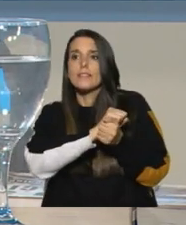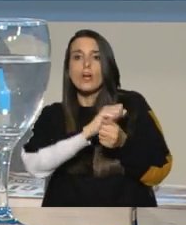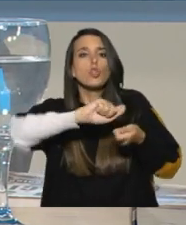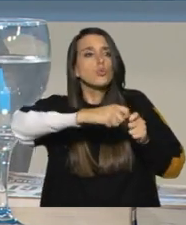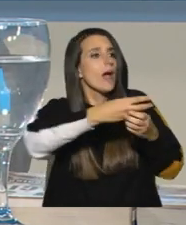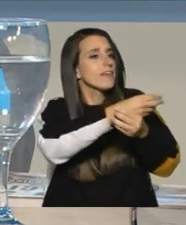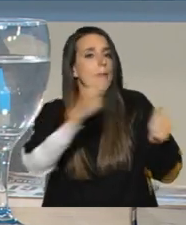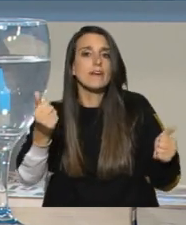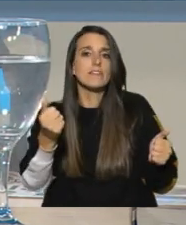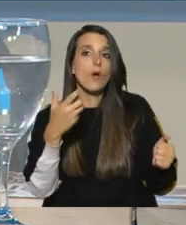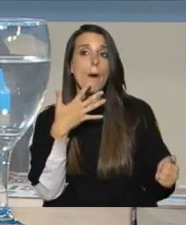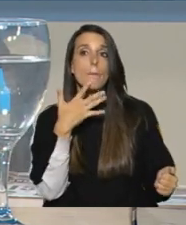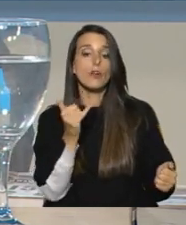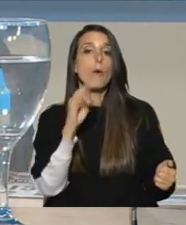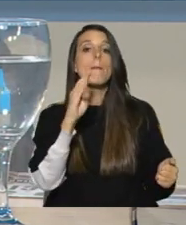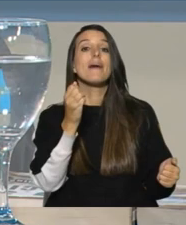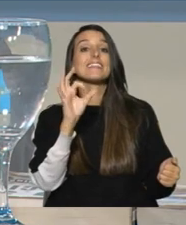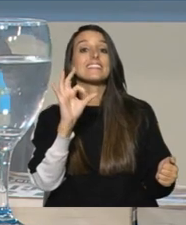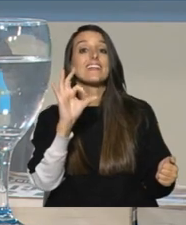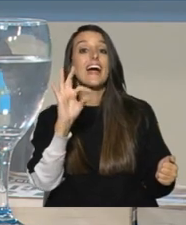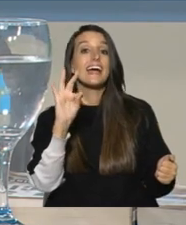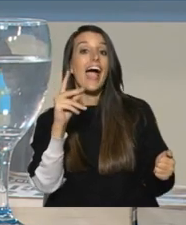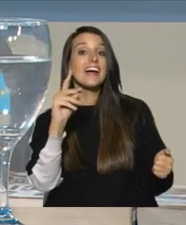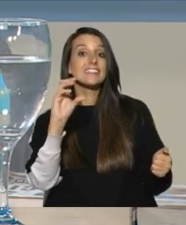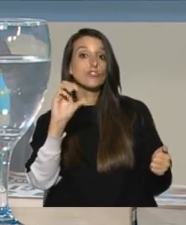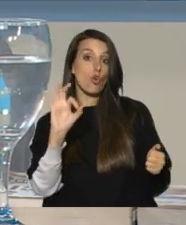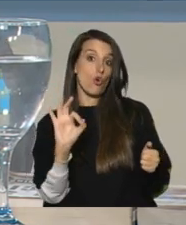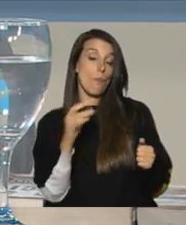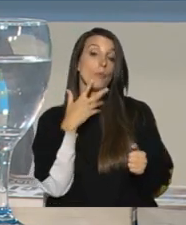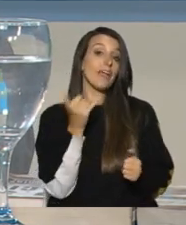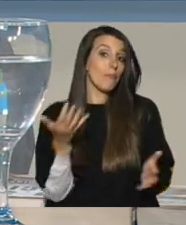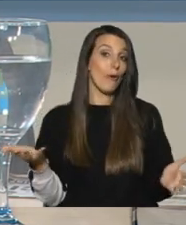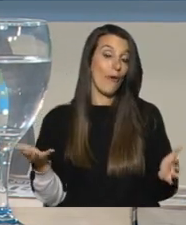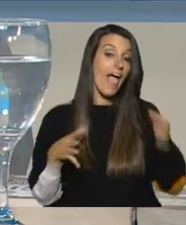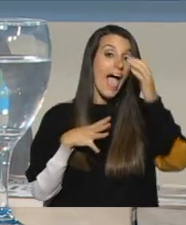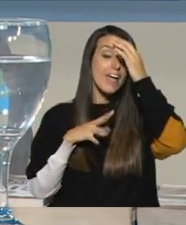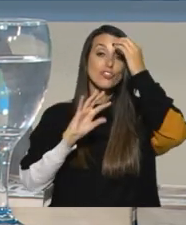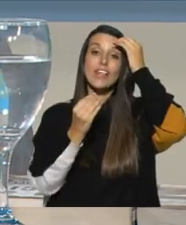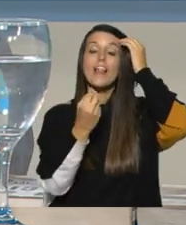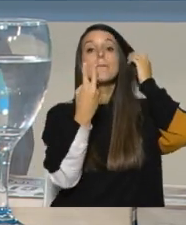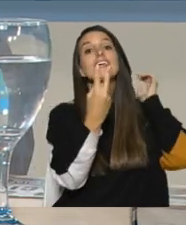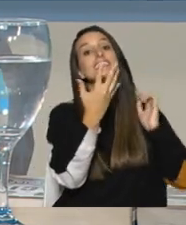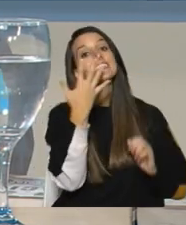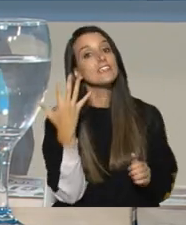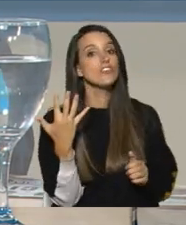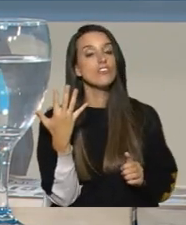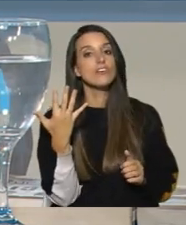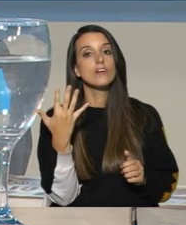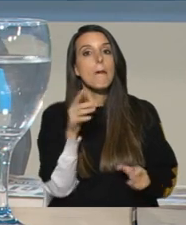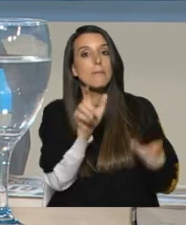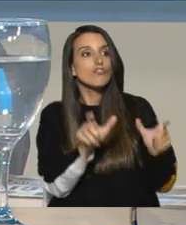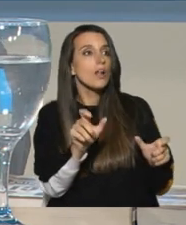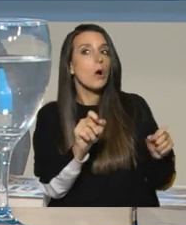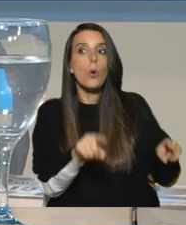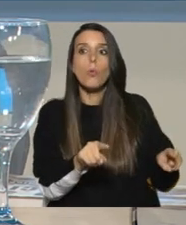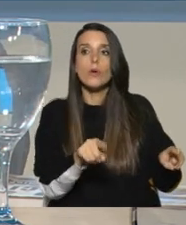caso de Pascasio Báez. Pero hay, ya te digo, hay 25 civiles y después